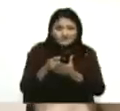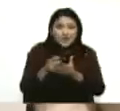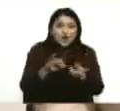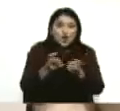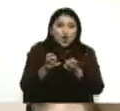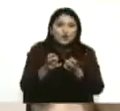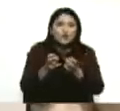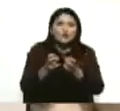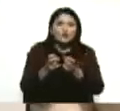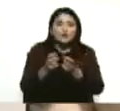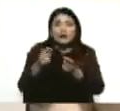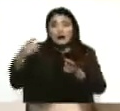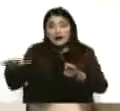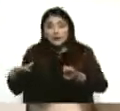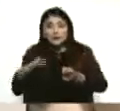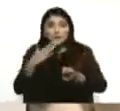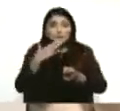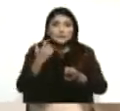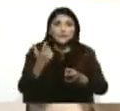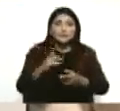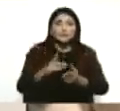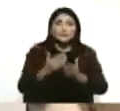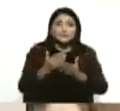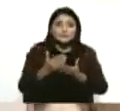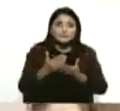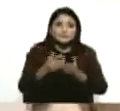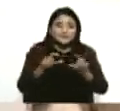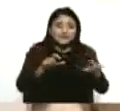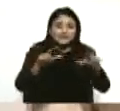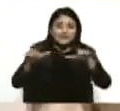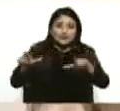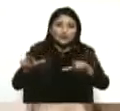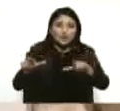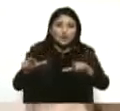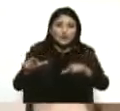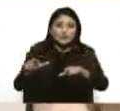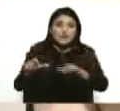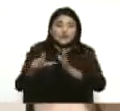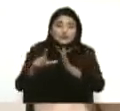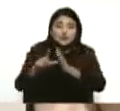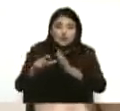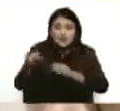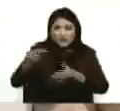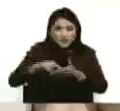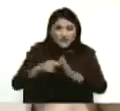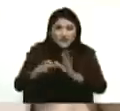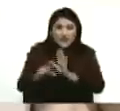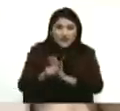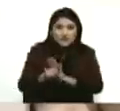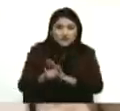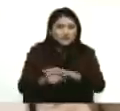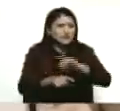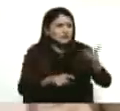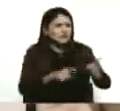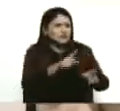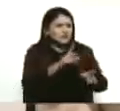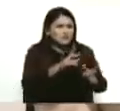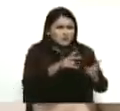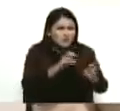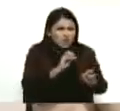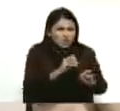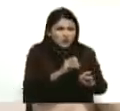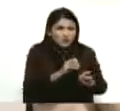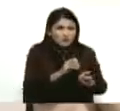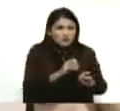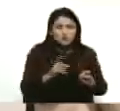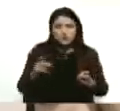si a usted le cobran por sacar un título de bachiller, cosa que además es completamente ilegal, en un sitio, pero en el otro sitio no le cobran, por supuesto estamos